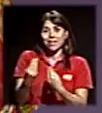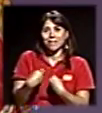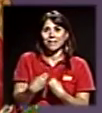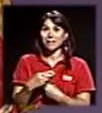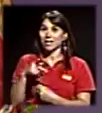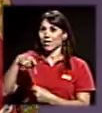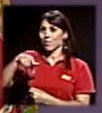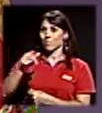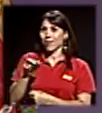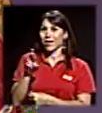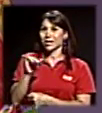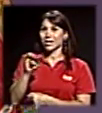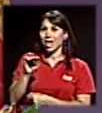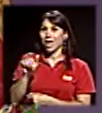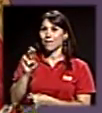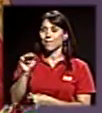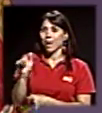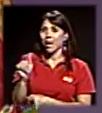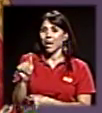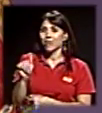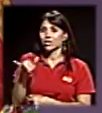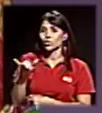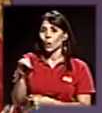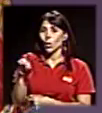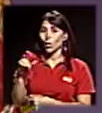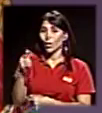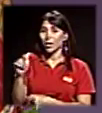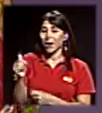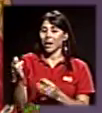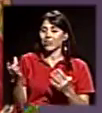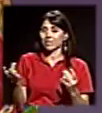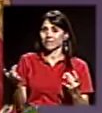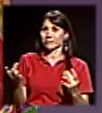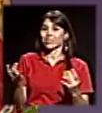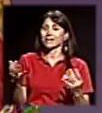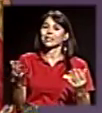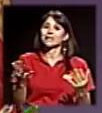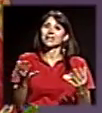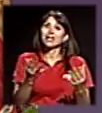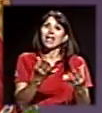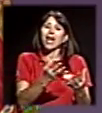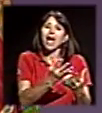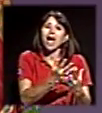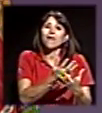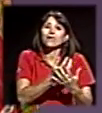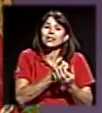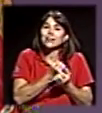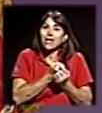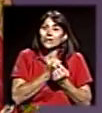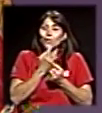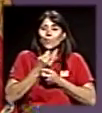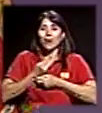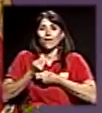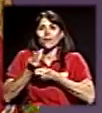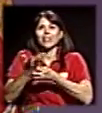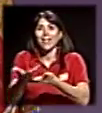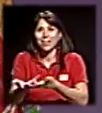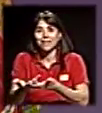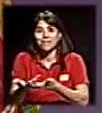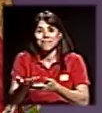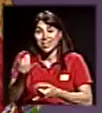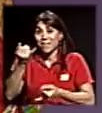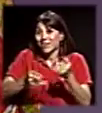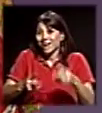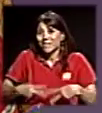yo abrazando abrazando sí abrazando para ofrendar y ofrendando para ofrendar y al final la vida es